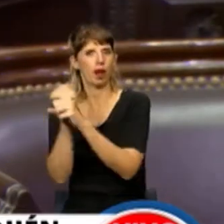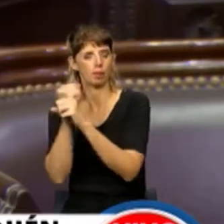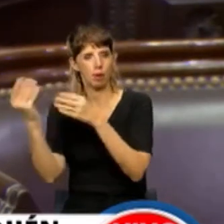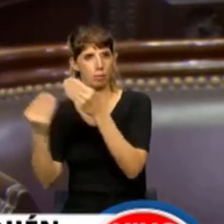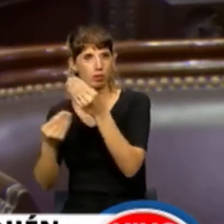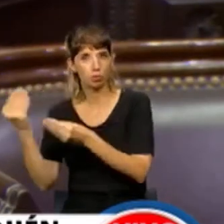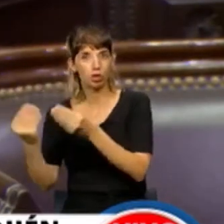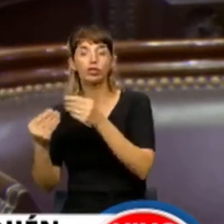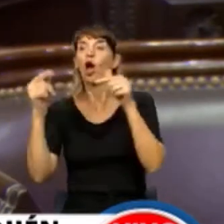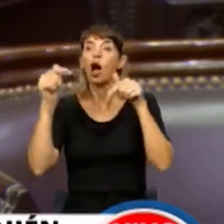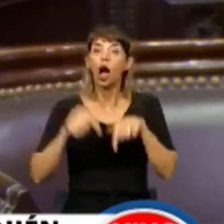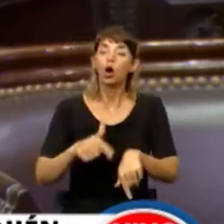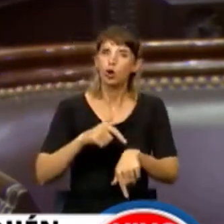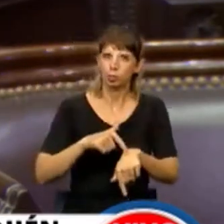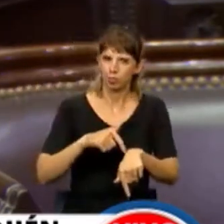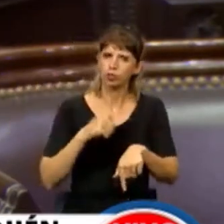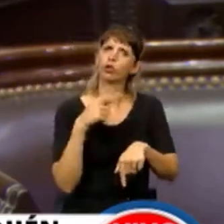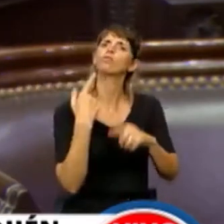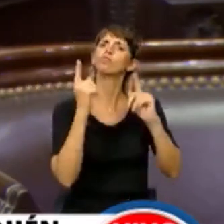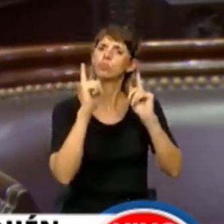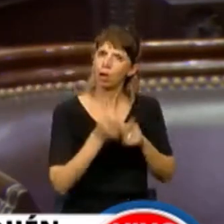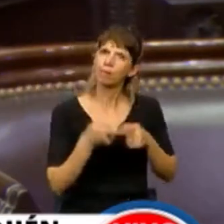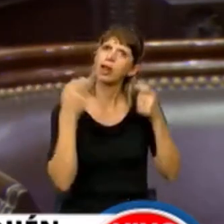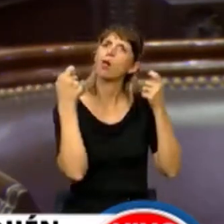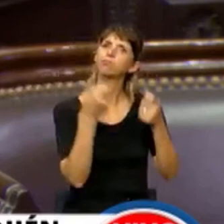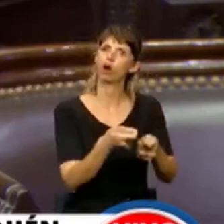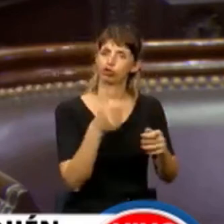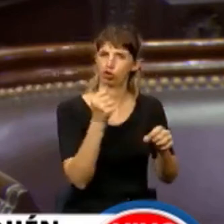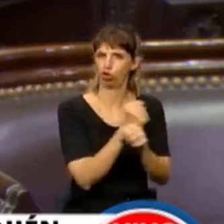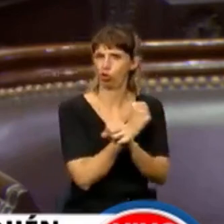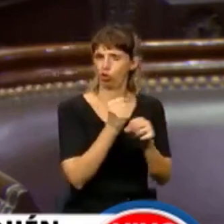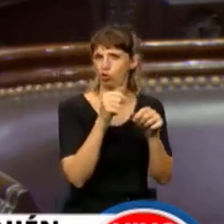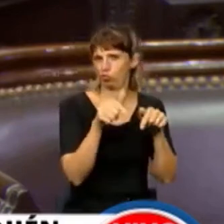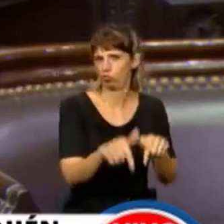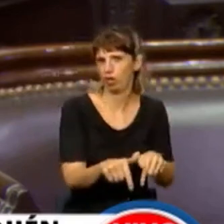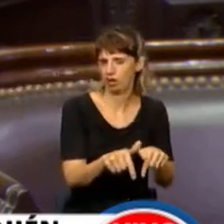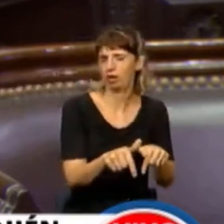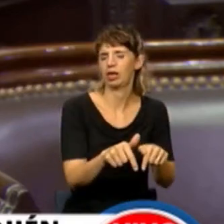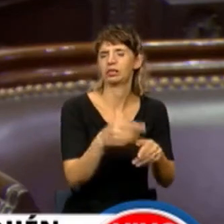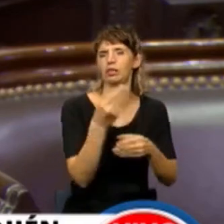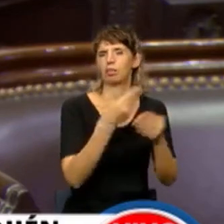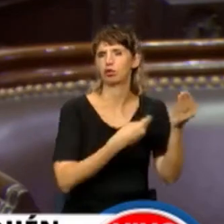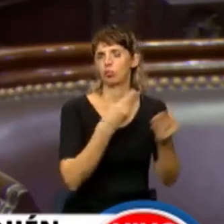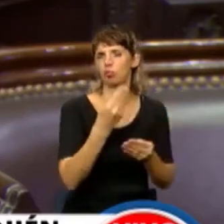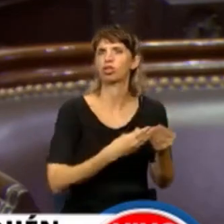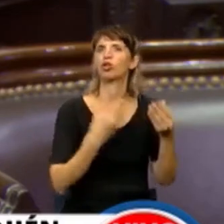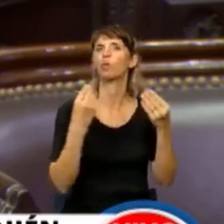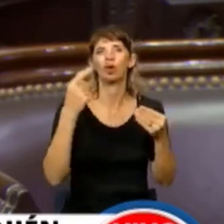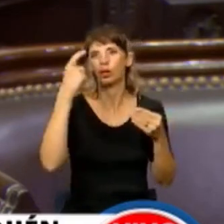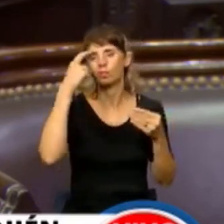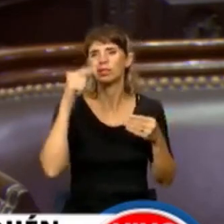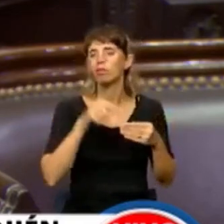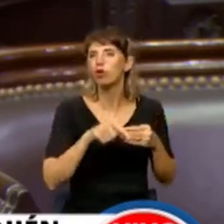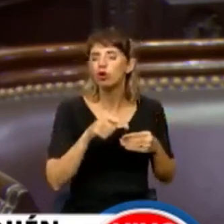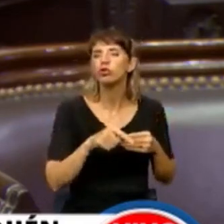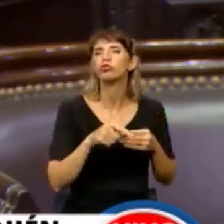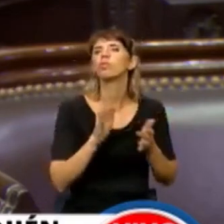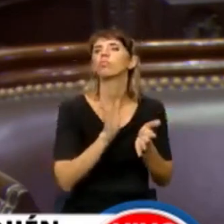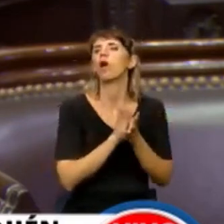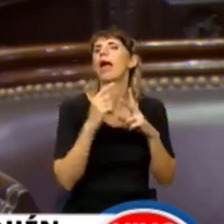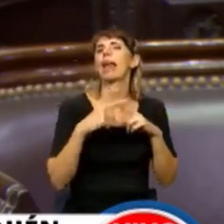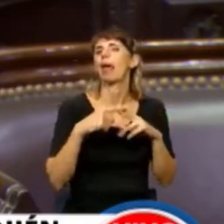este momento nosotros también vamos a acompañar la sanción de este presupuesto porque consideramos que es una herramienta para gobernar, pero